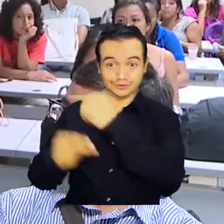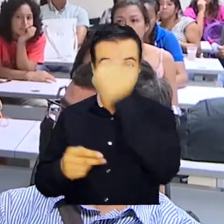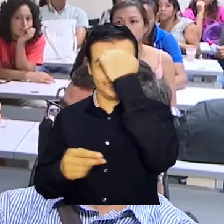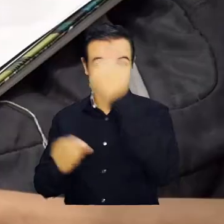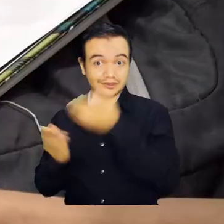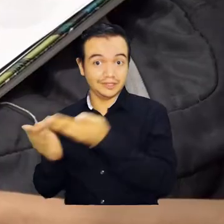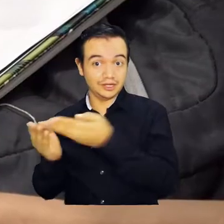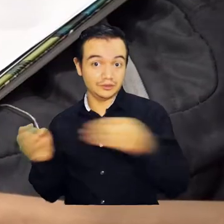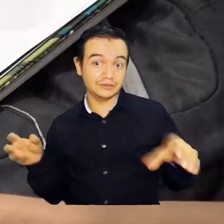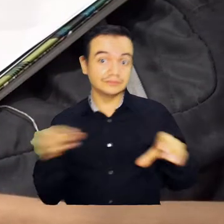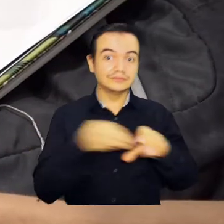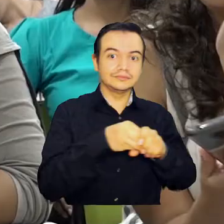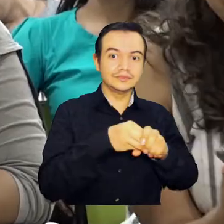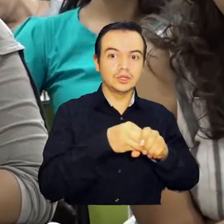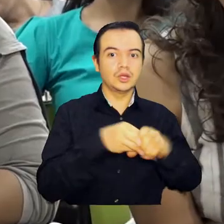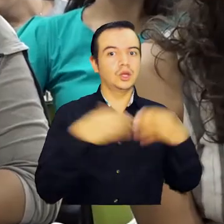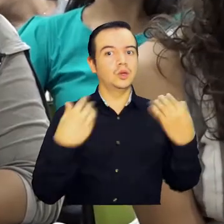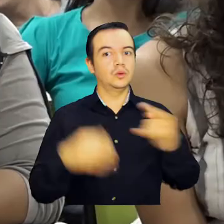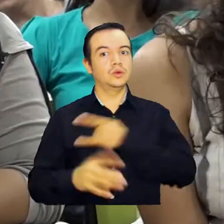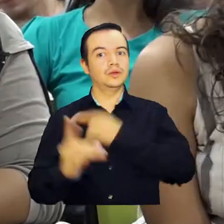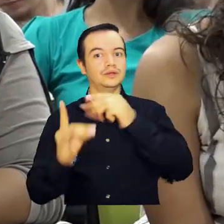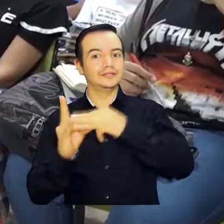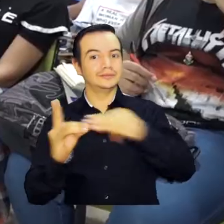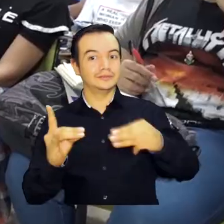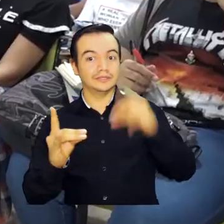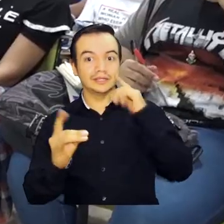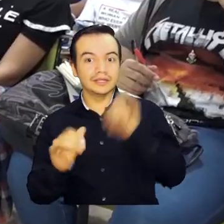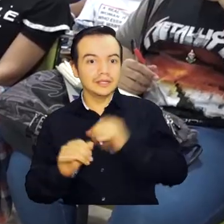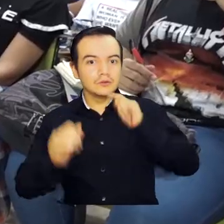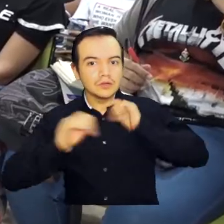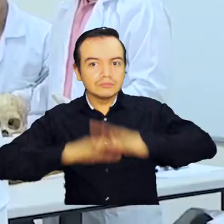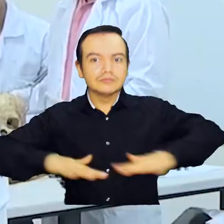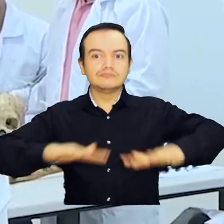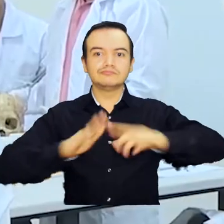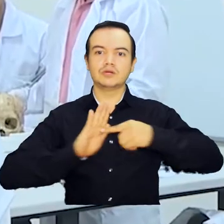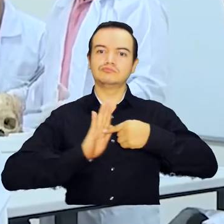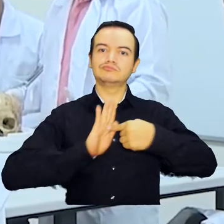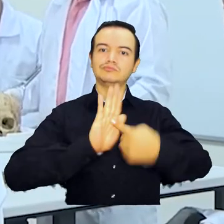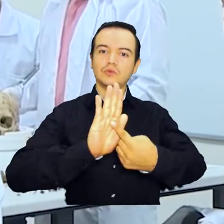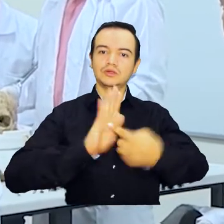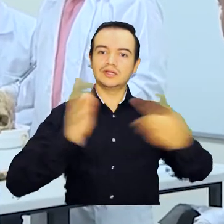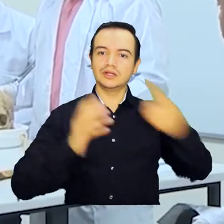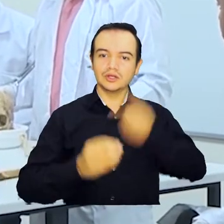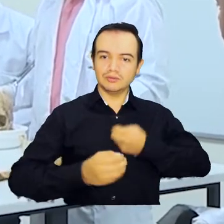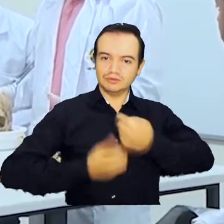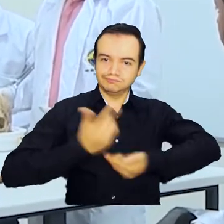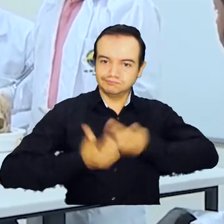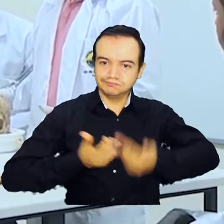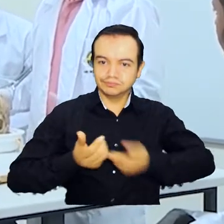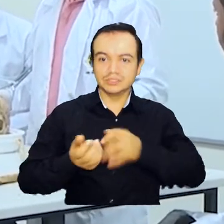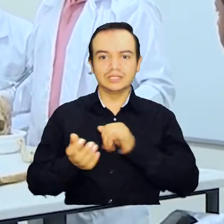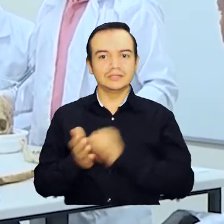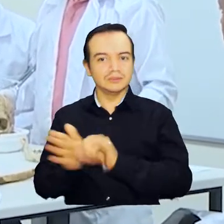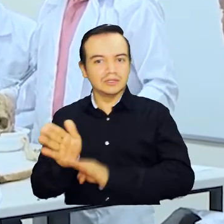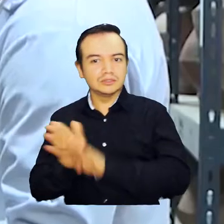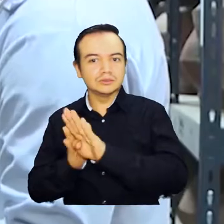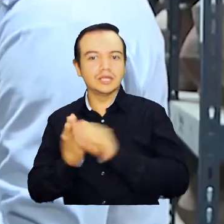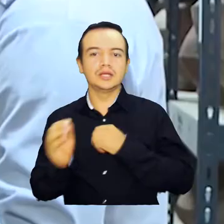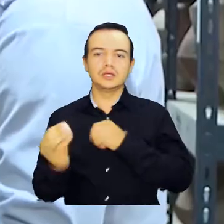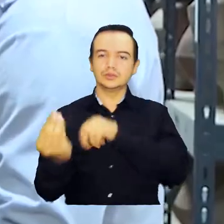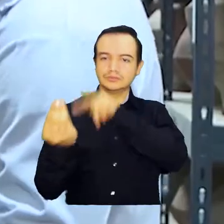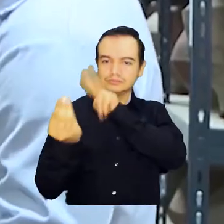los docentes en este organismo, la Universidad del Magdalena tiene una representación regional de las iniciativas desarrolladas en